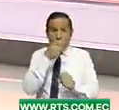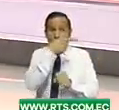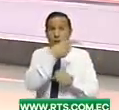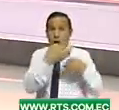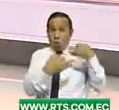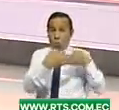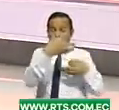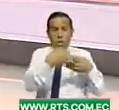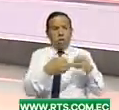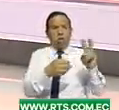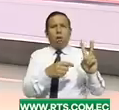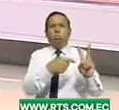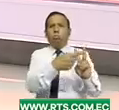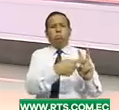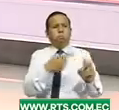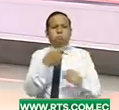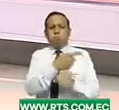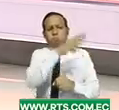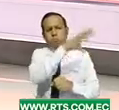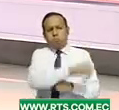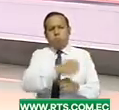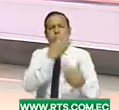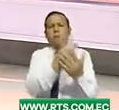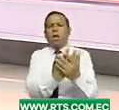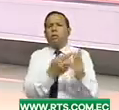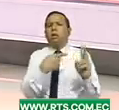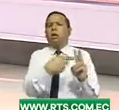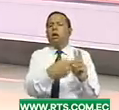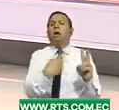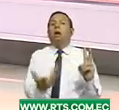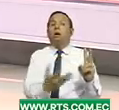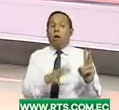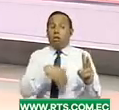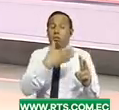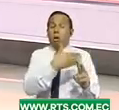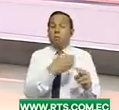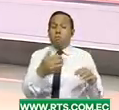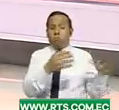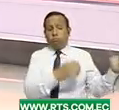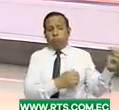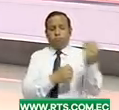detenidas, las cuales están próximas a ser juzgadas.